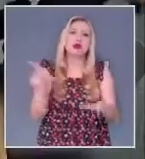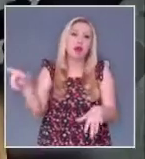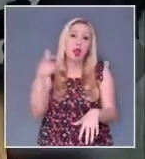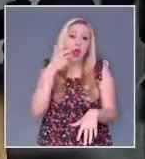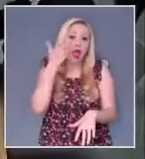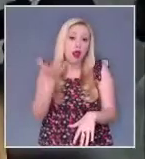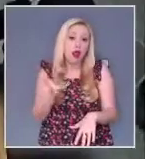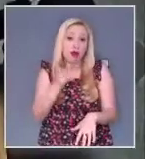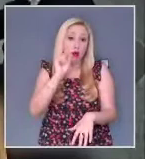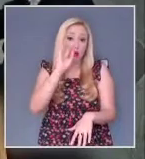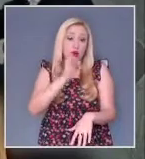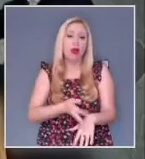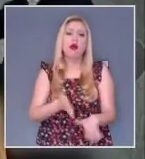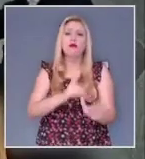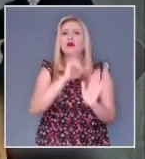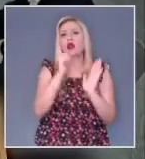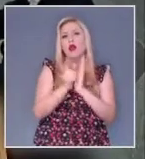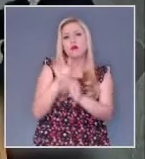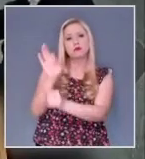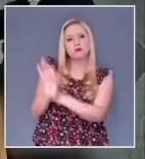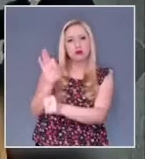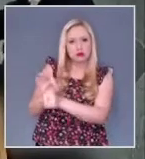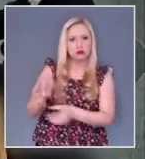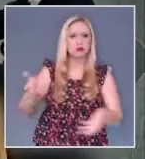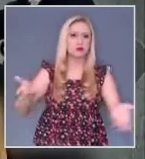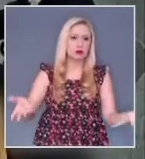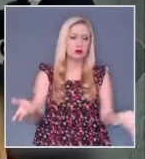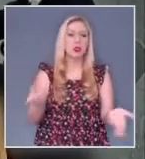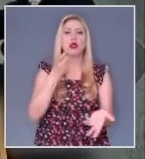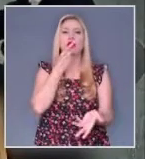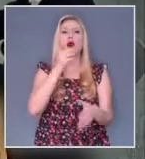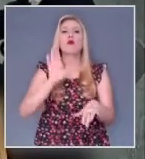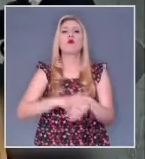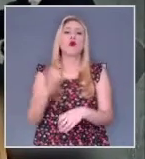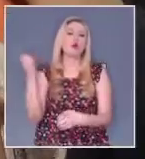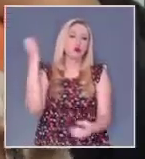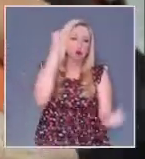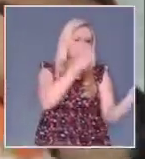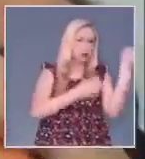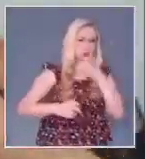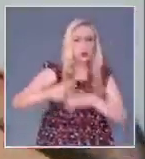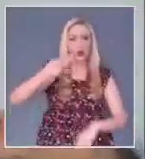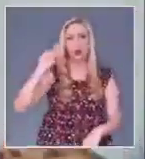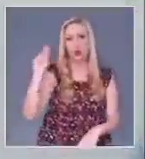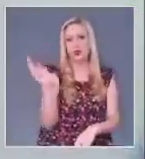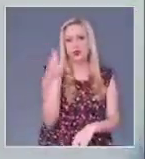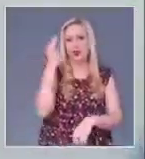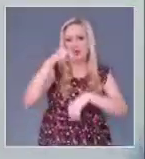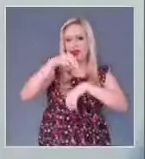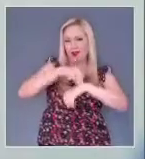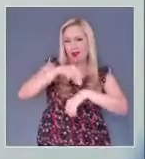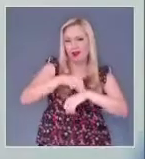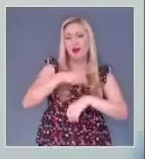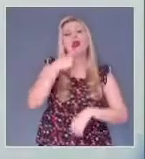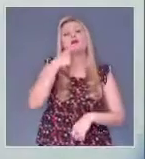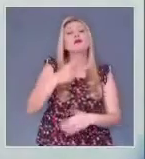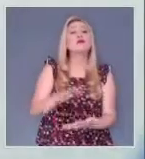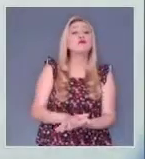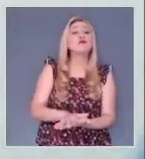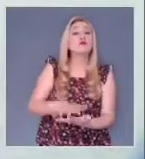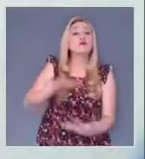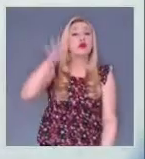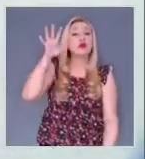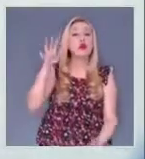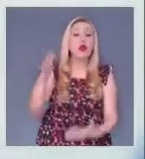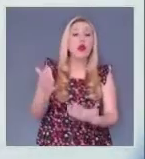en conferencia la académica destacó los resultados de un estudio en la facultad de medicina que revela que una gran cantidad de estudiantes manifiestan